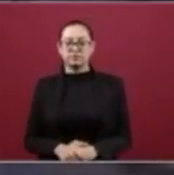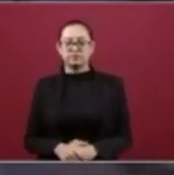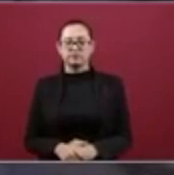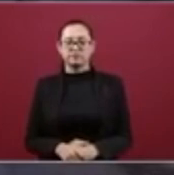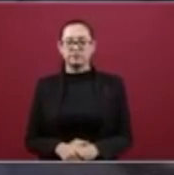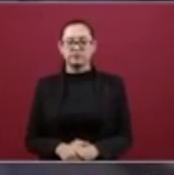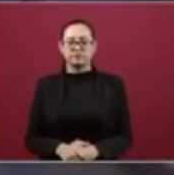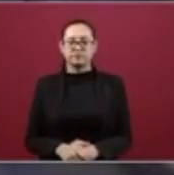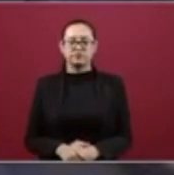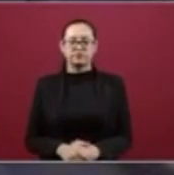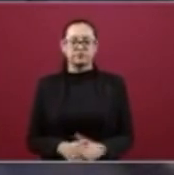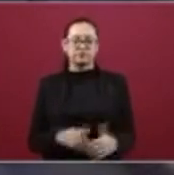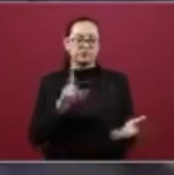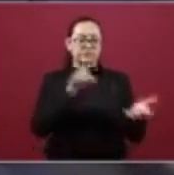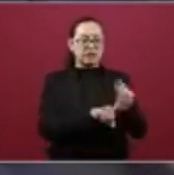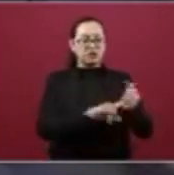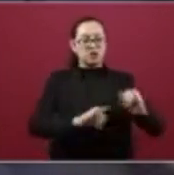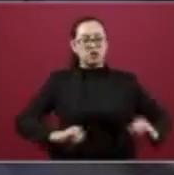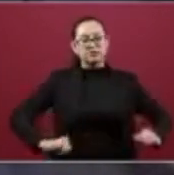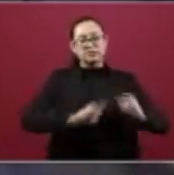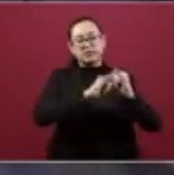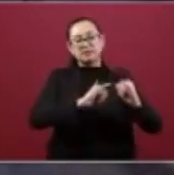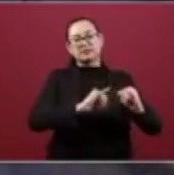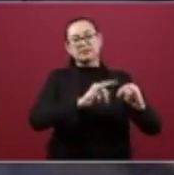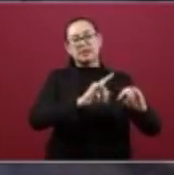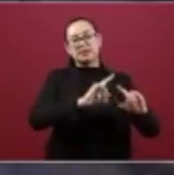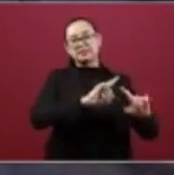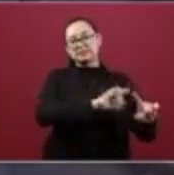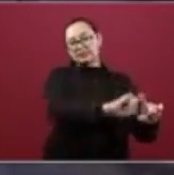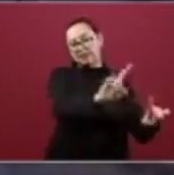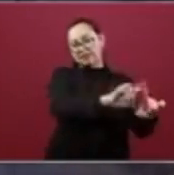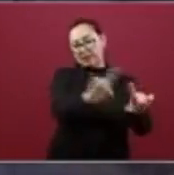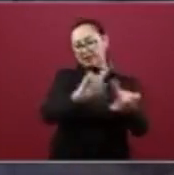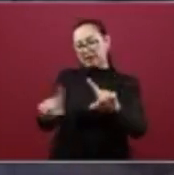dependencias alternas, estos organismos